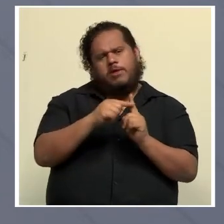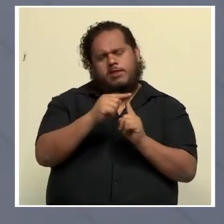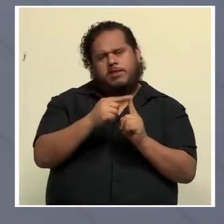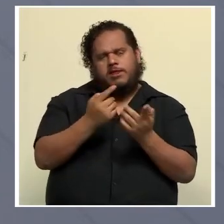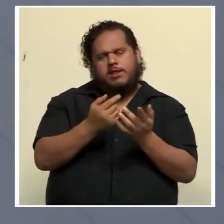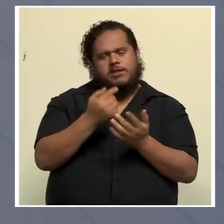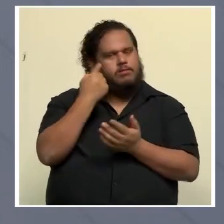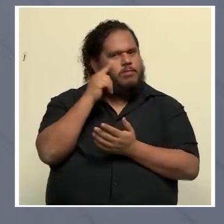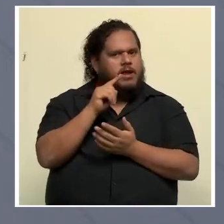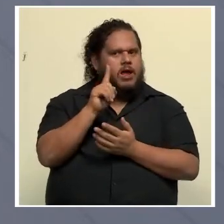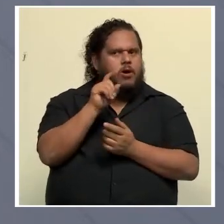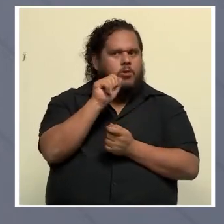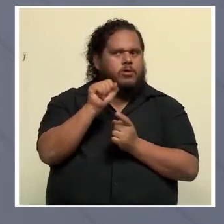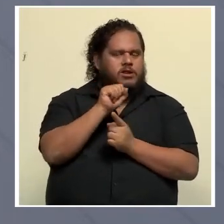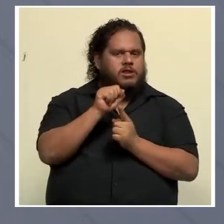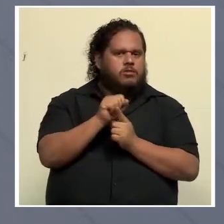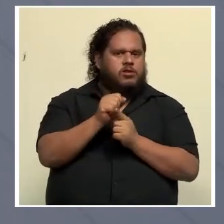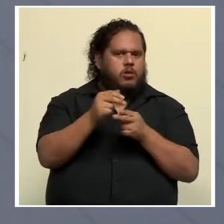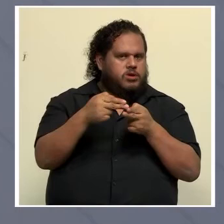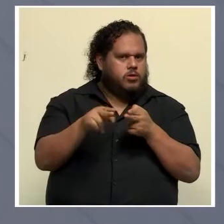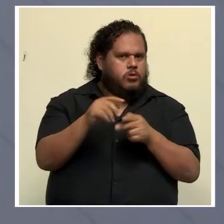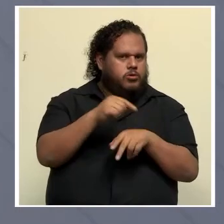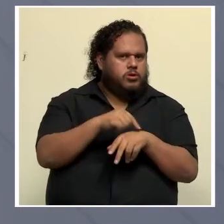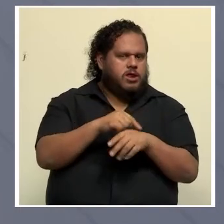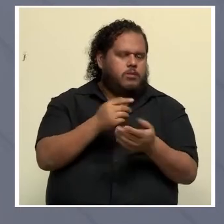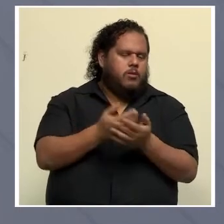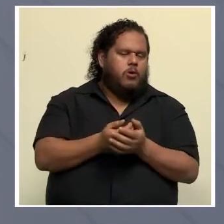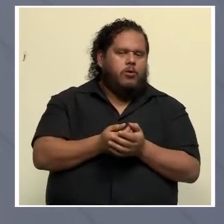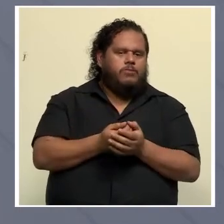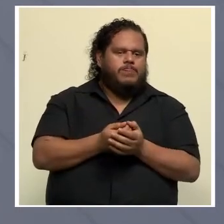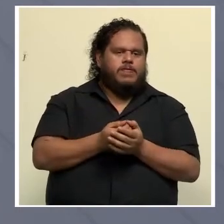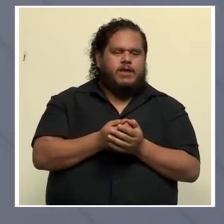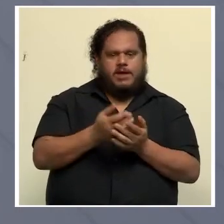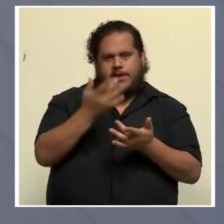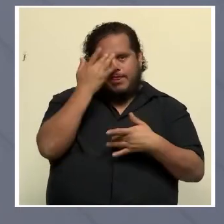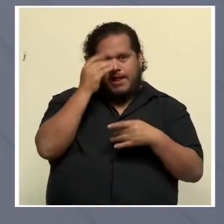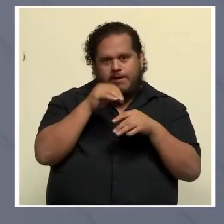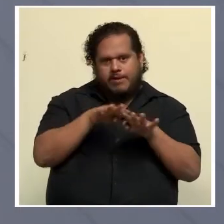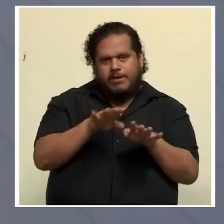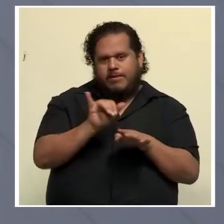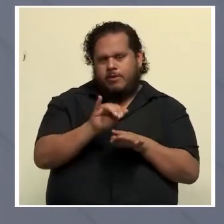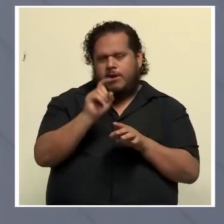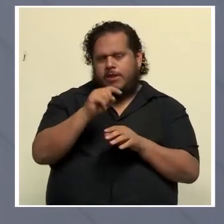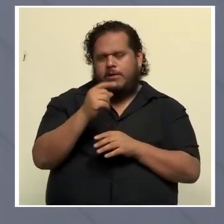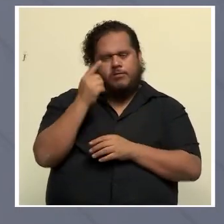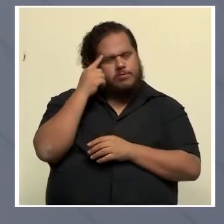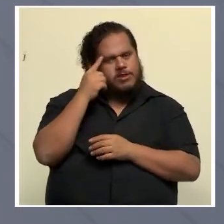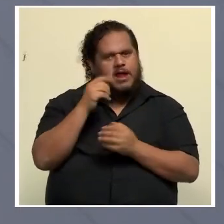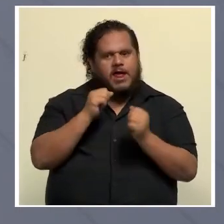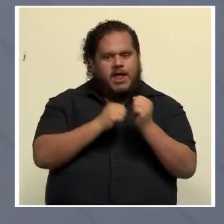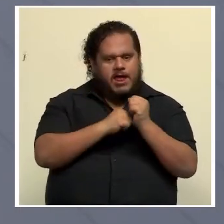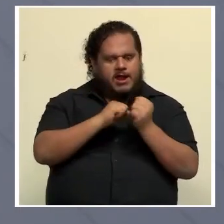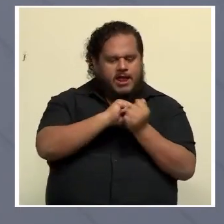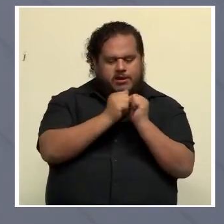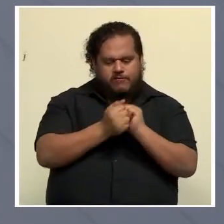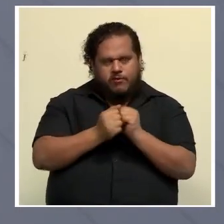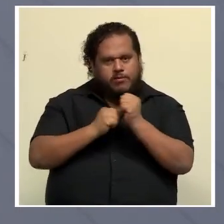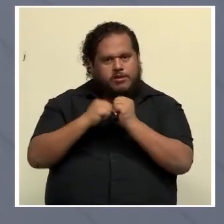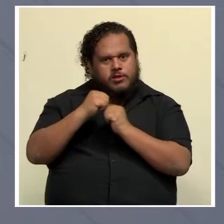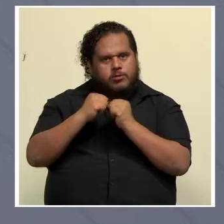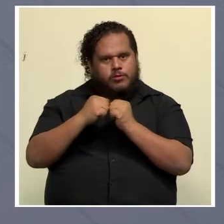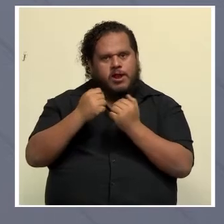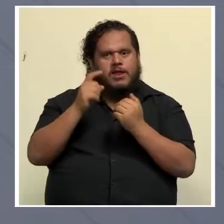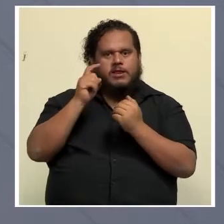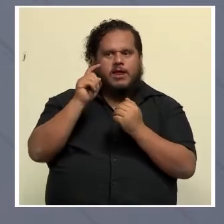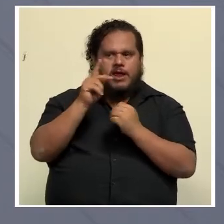aspecto de corto plazo, como lo es el shock de la pandemia. Igualmente tenemos que continuar pensando en las reformas estructurales que ya de por sí el país requería previo a la